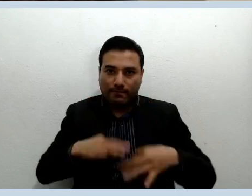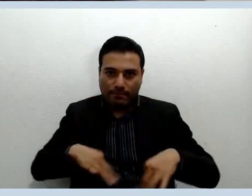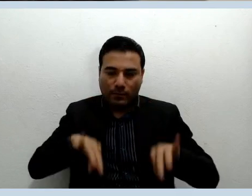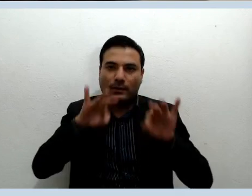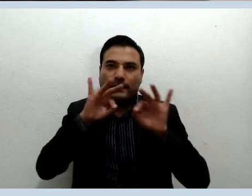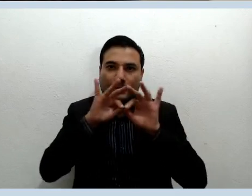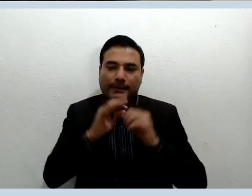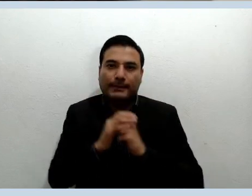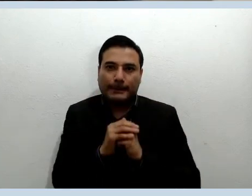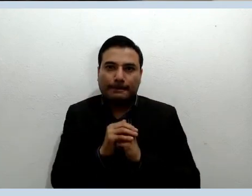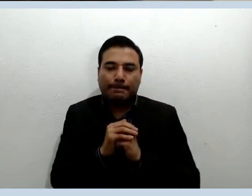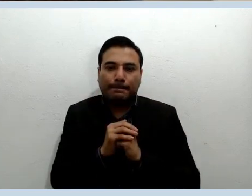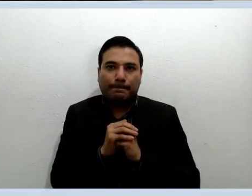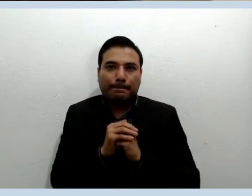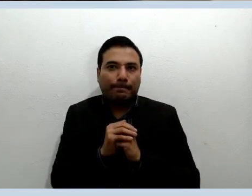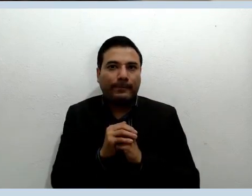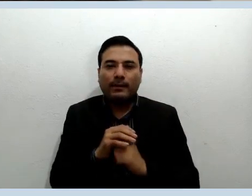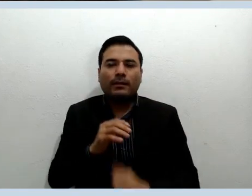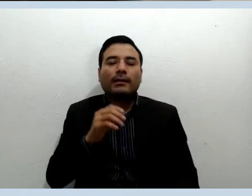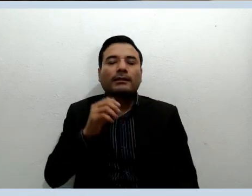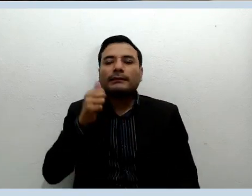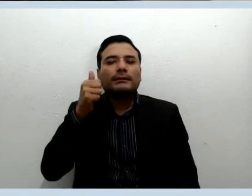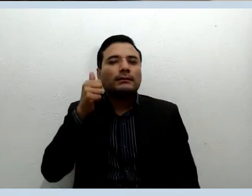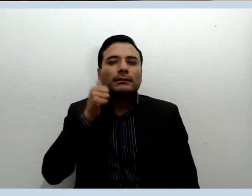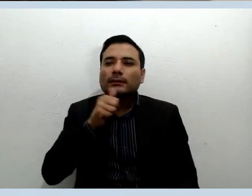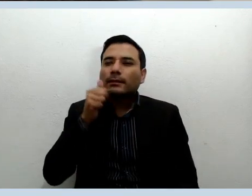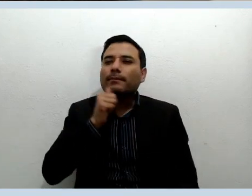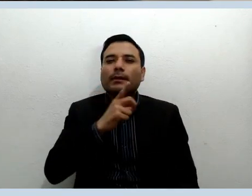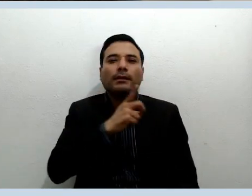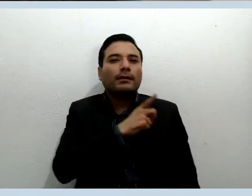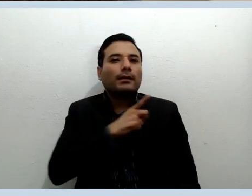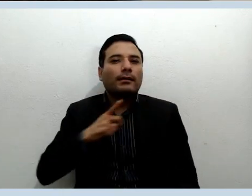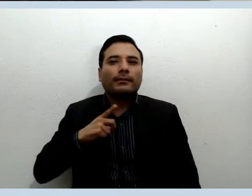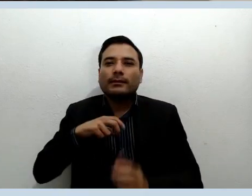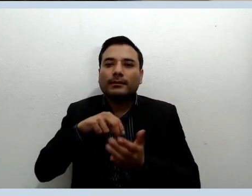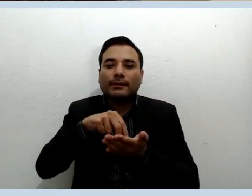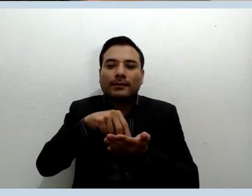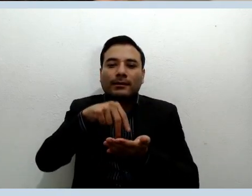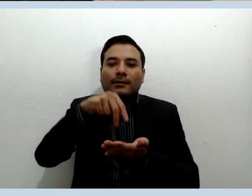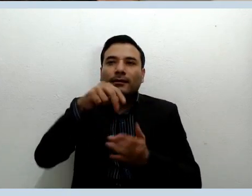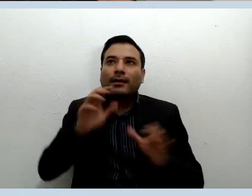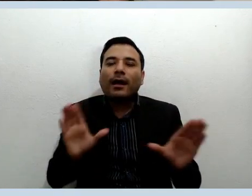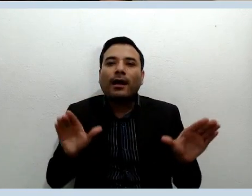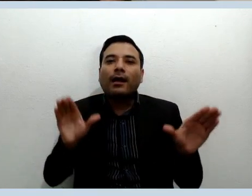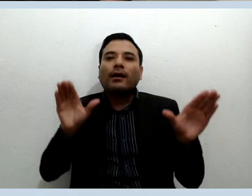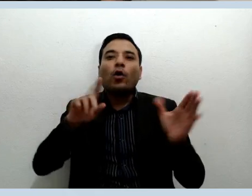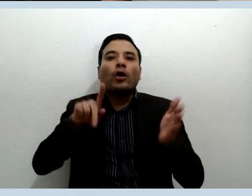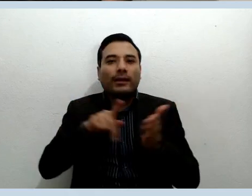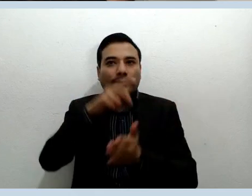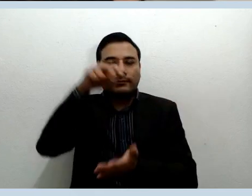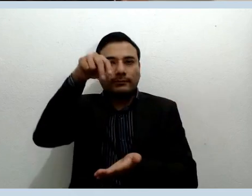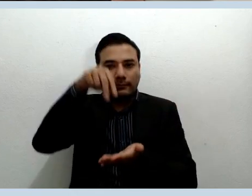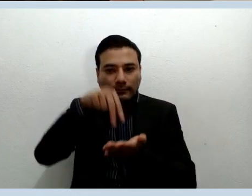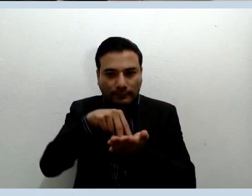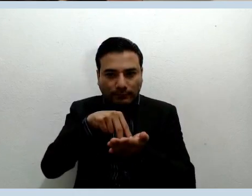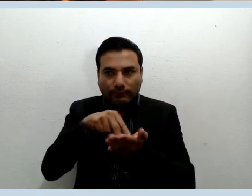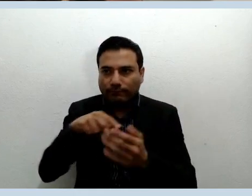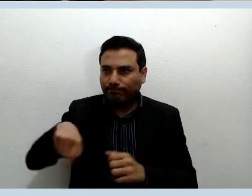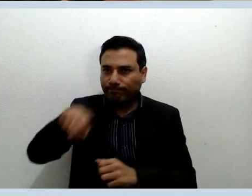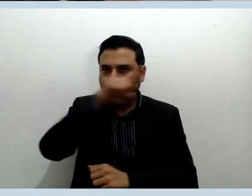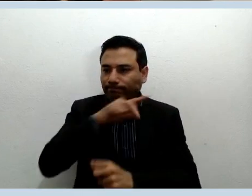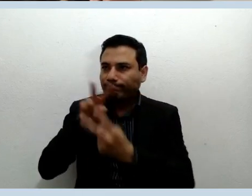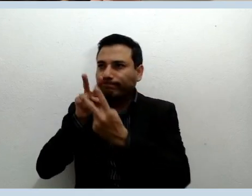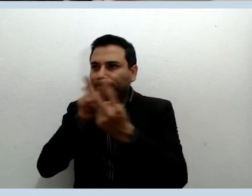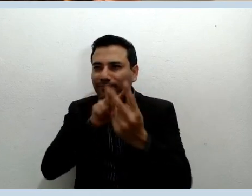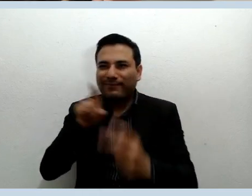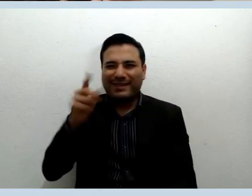como tocar el piso regresar al piso y vernos vernos entre nosotras han habla mucho de